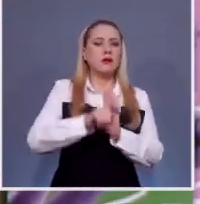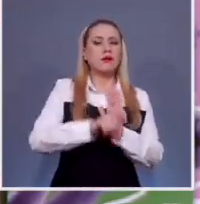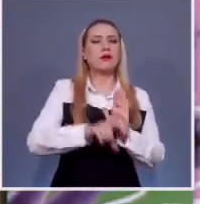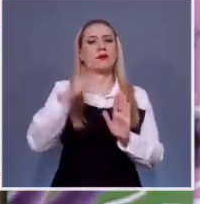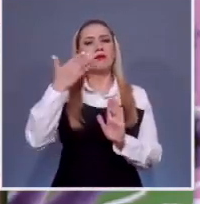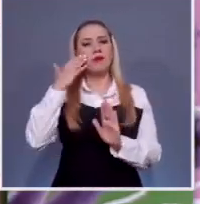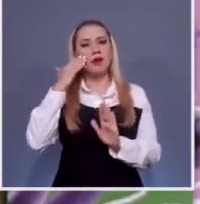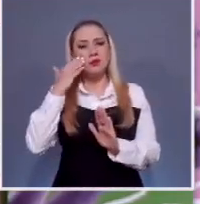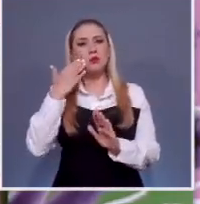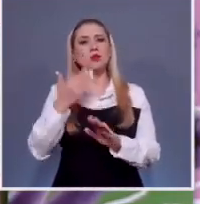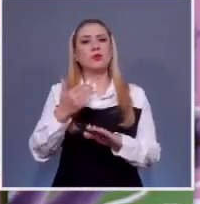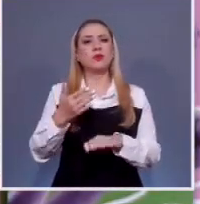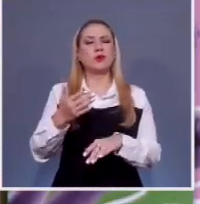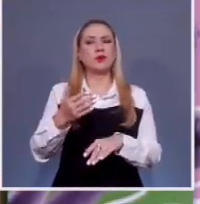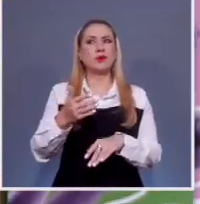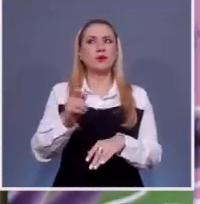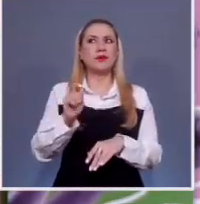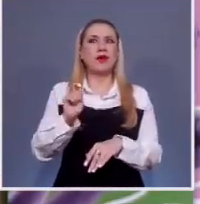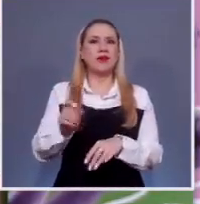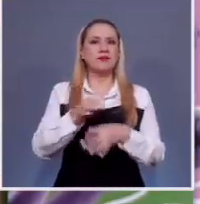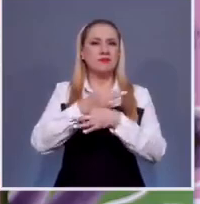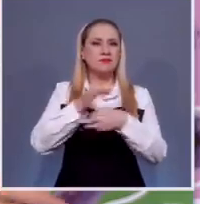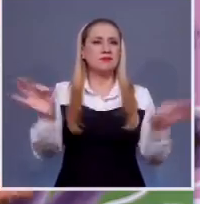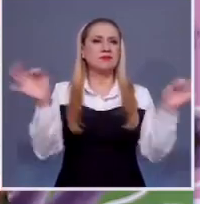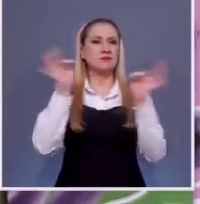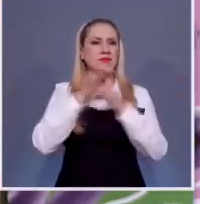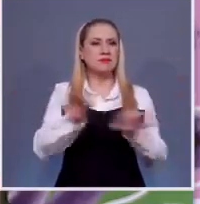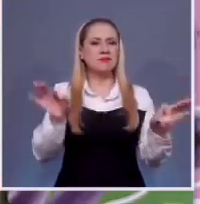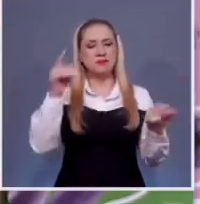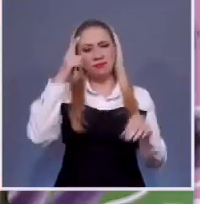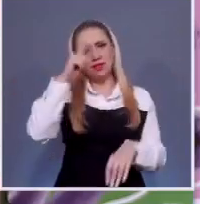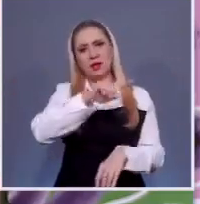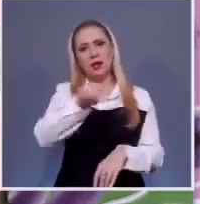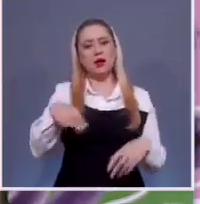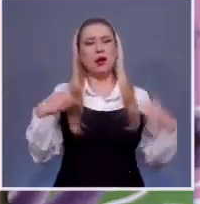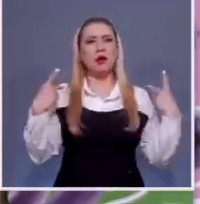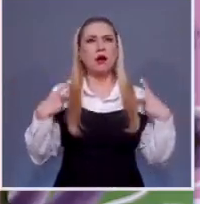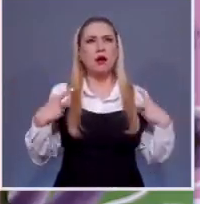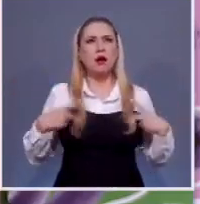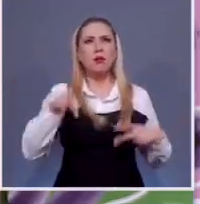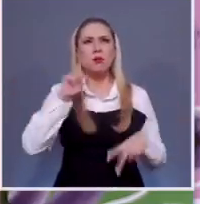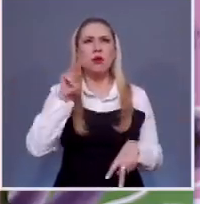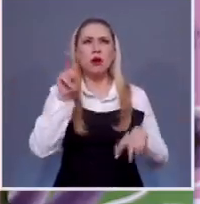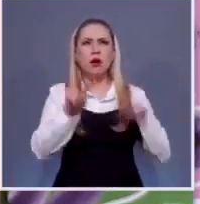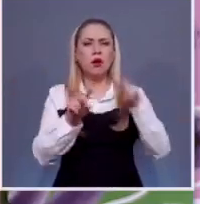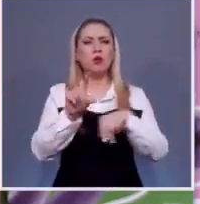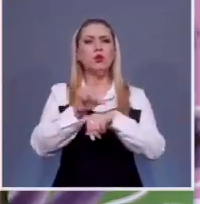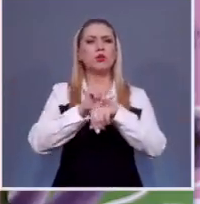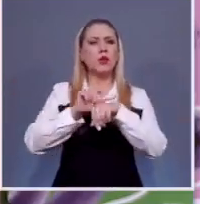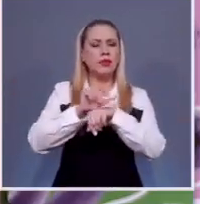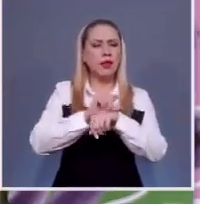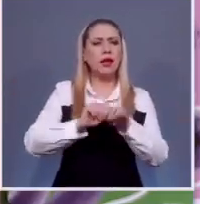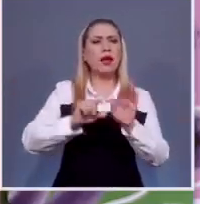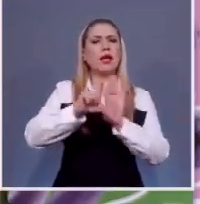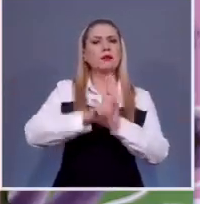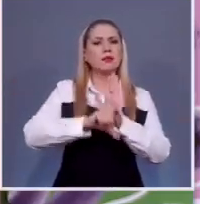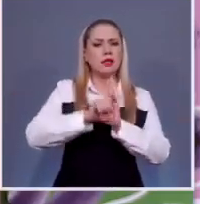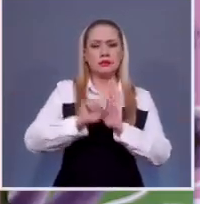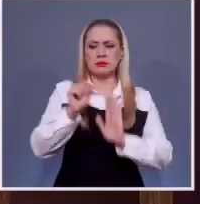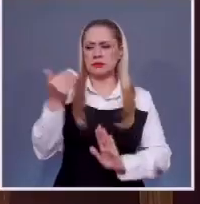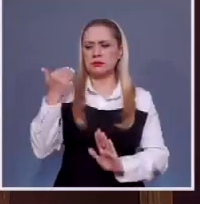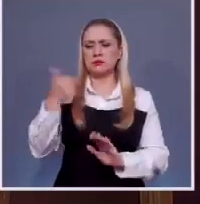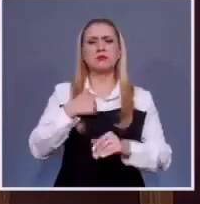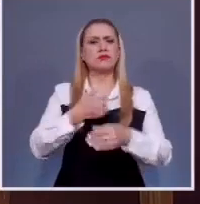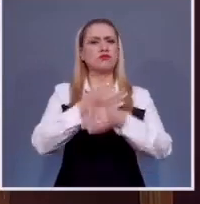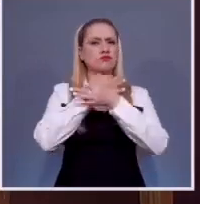nos permiten nuestras usuarias compartir. Efectivamente hacemos mucho uso de Twitter, de Instagram. Hace poco publicamos un informe